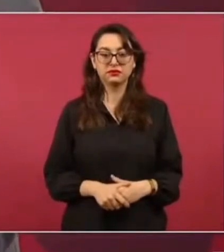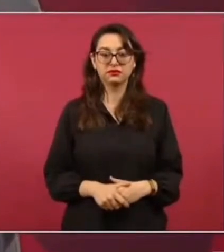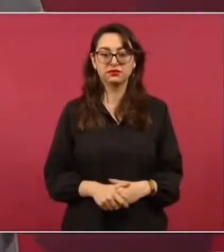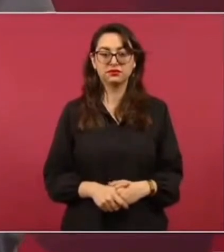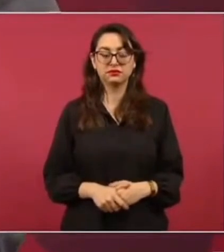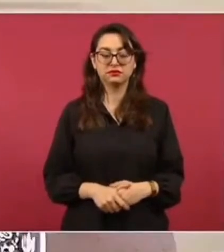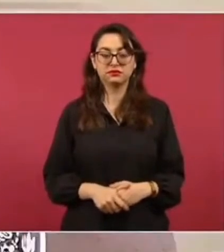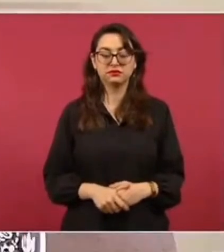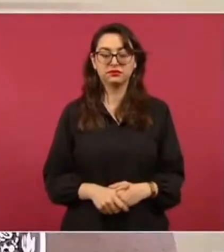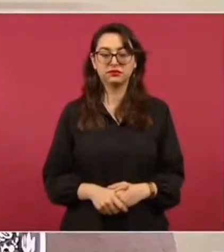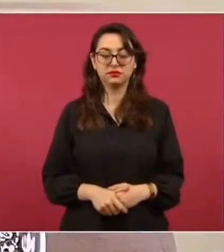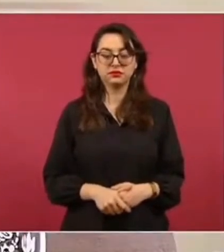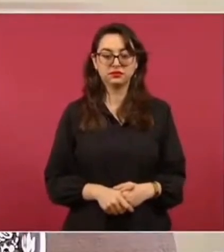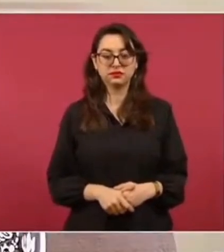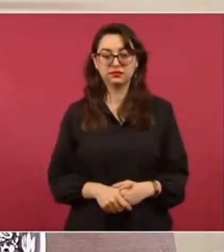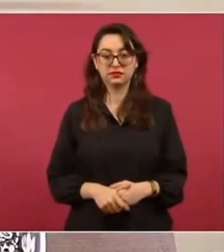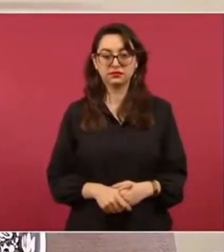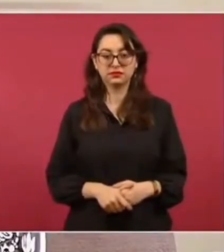hasta